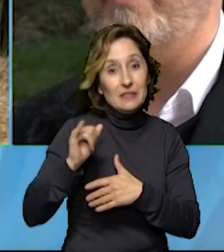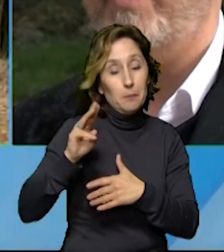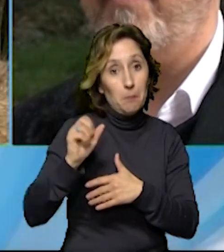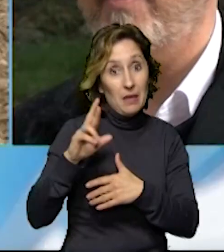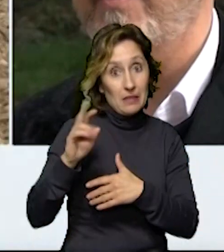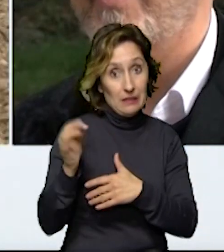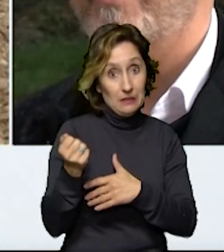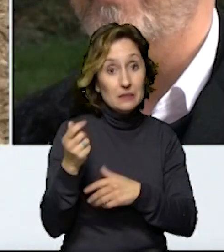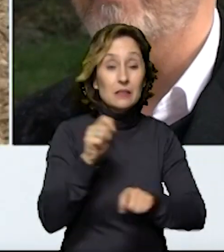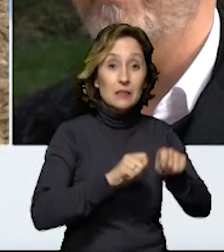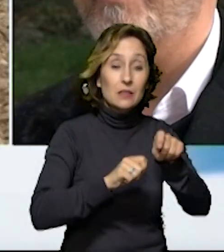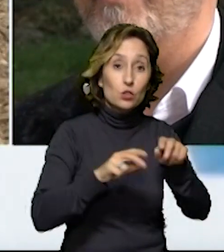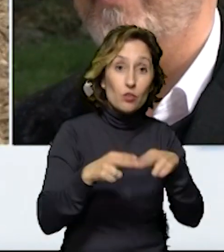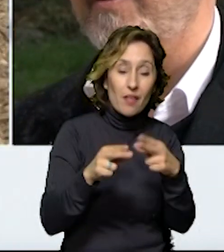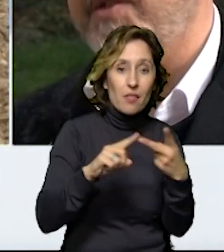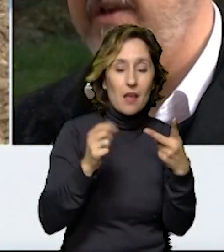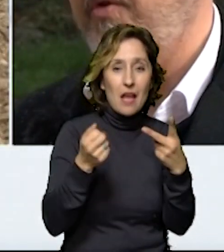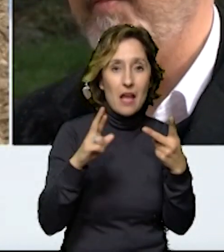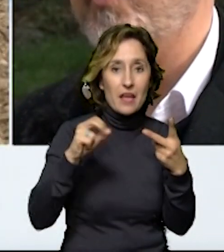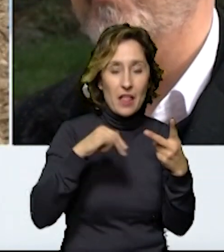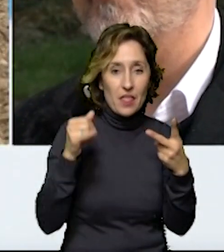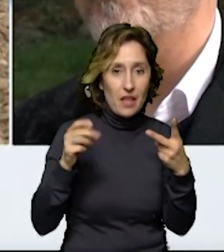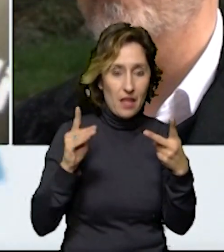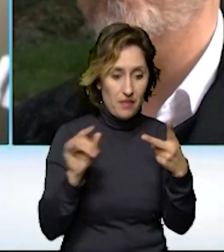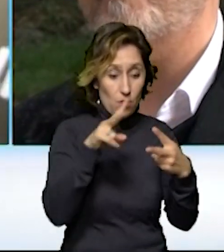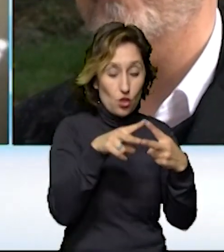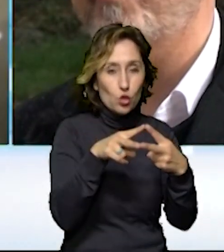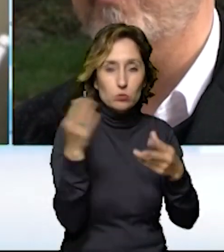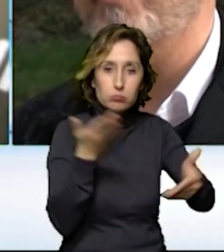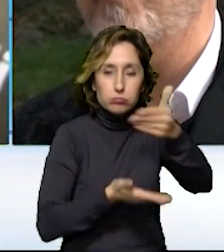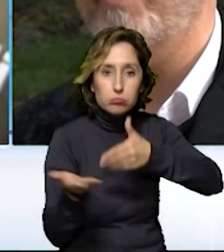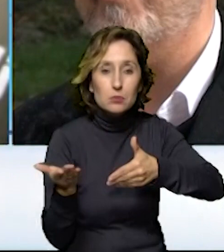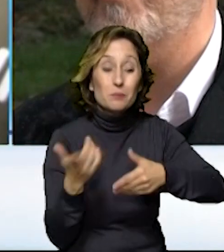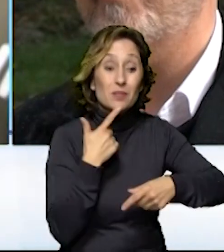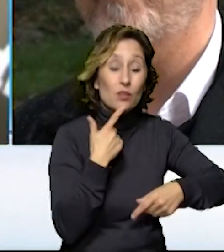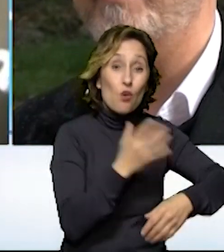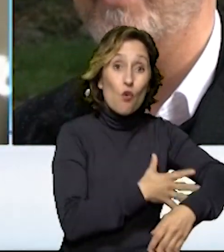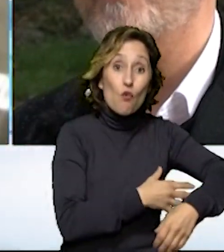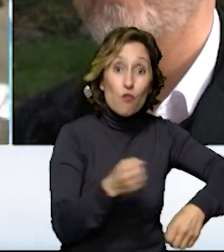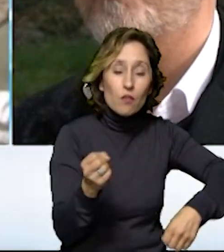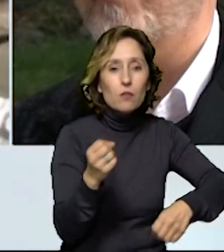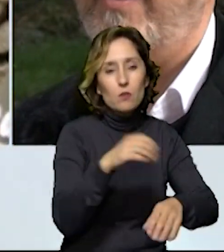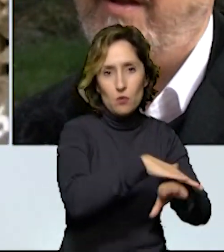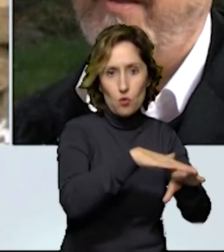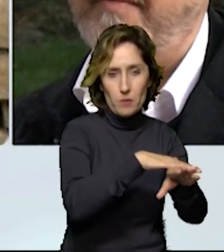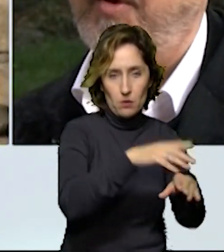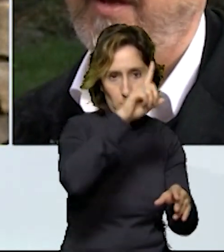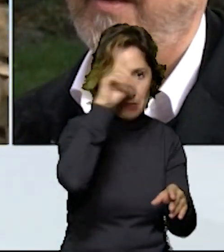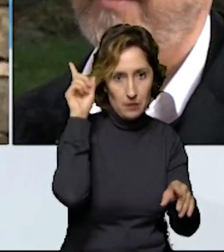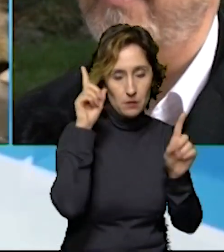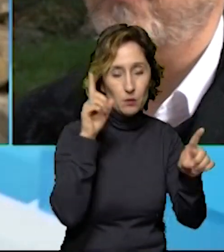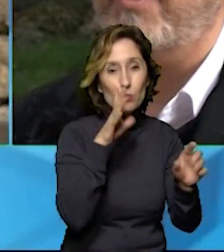la Sociedad Aranzadi, y se hizo además con los fondos del Gobierno central, con la Ley